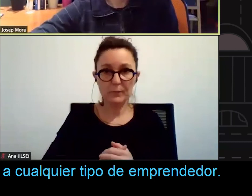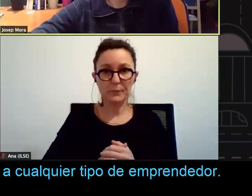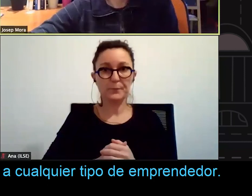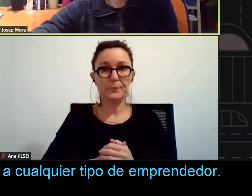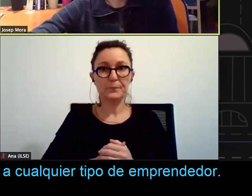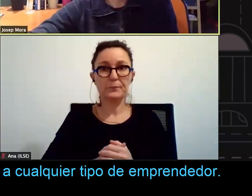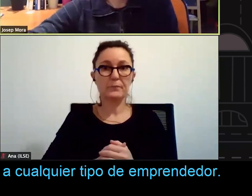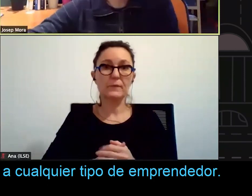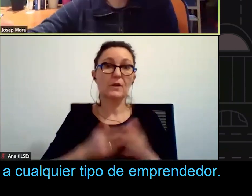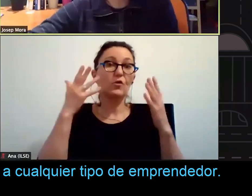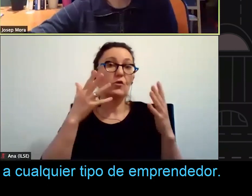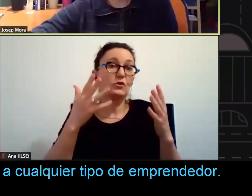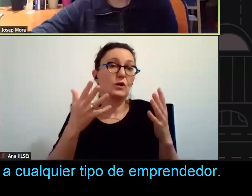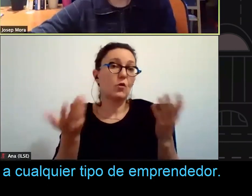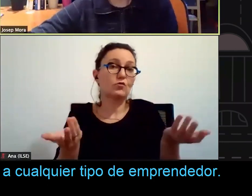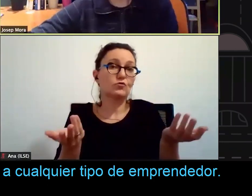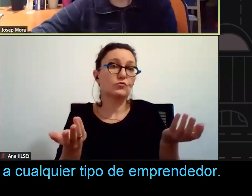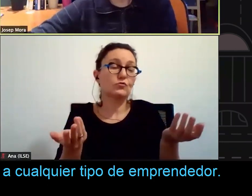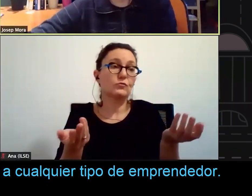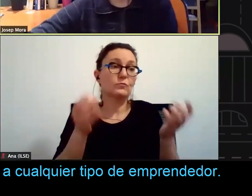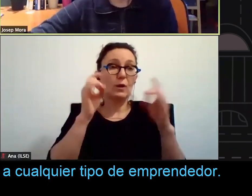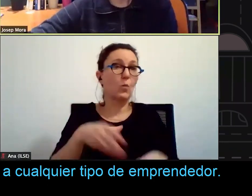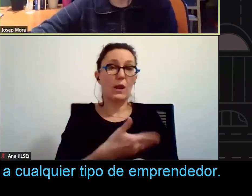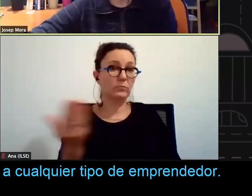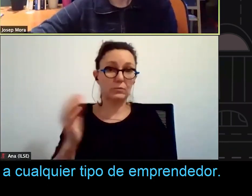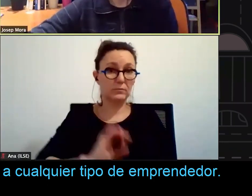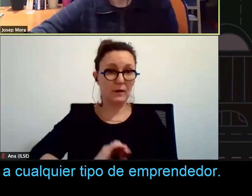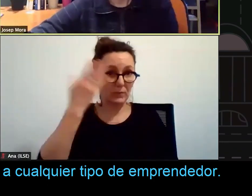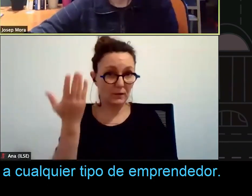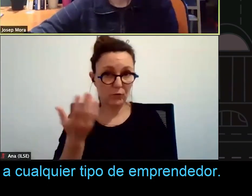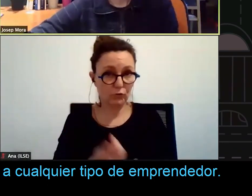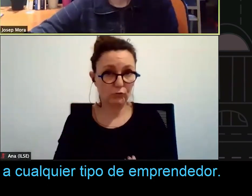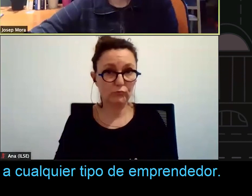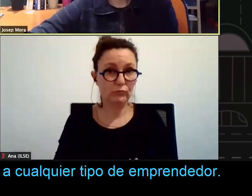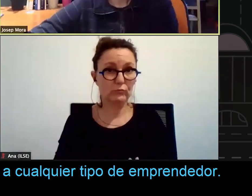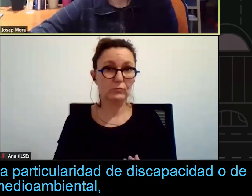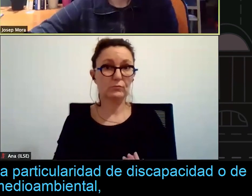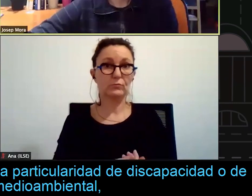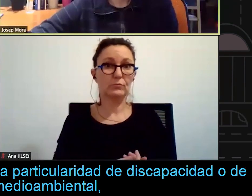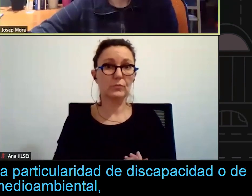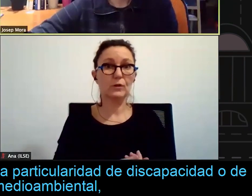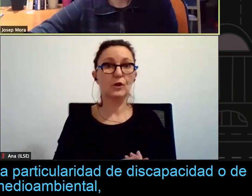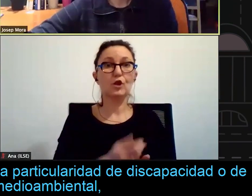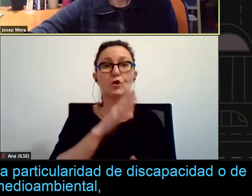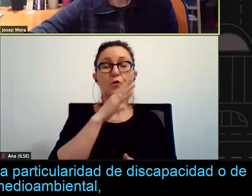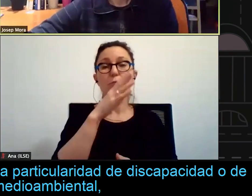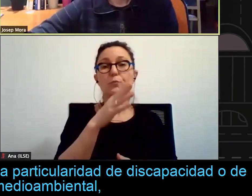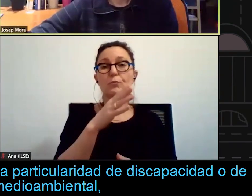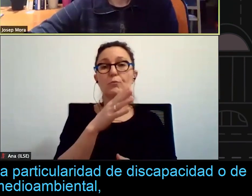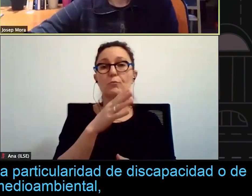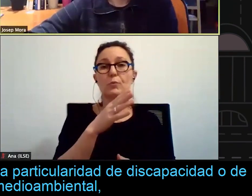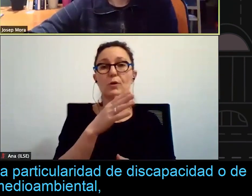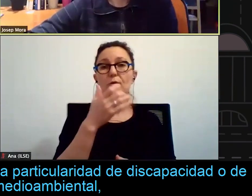Serían los mismos consejos al final que le daría a cualquier otro tipo de emprendedor, ¿no?, de alguna manera, porque el hecho de que se enfoque a